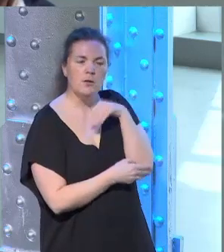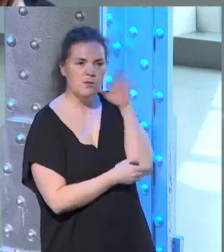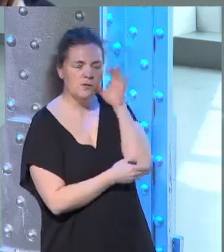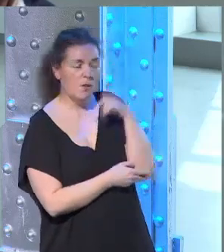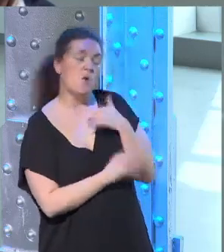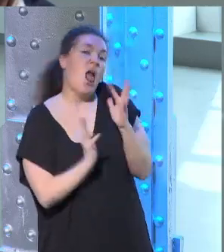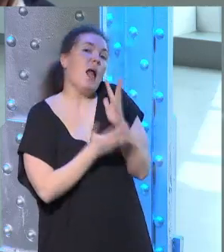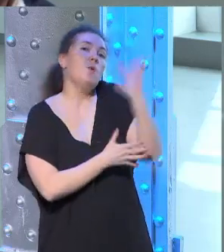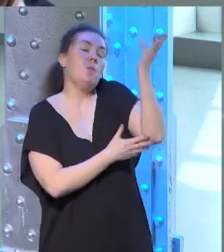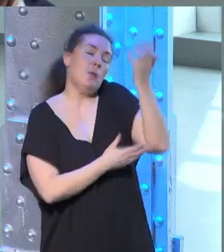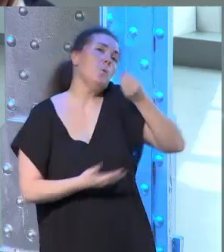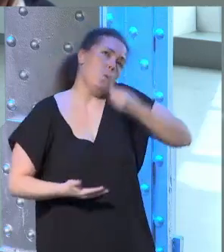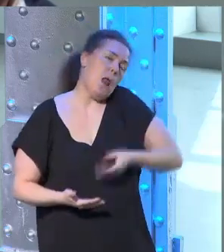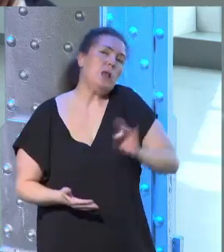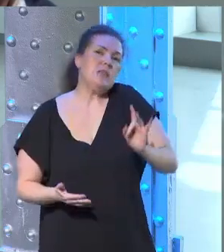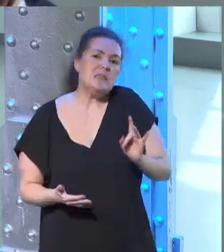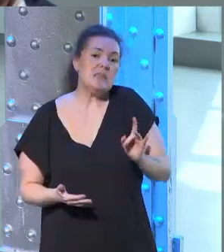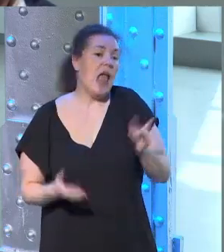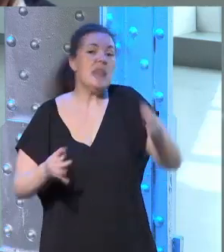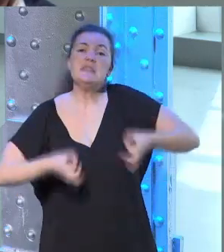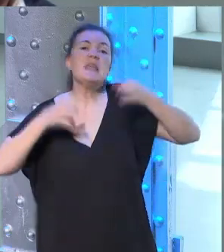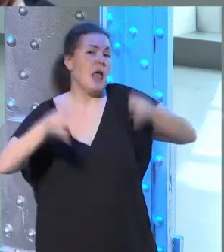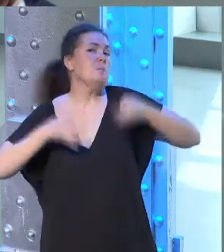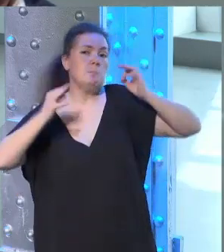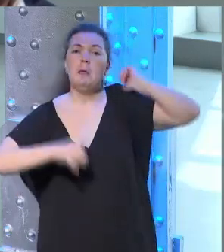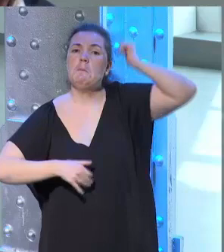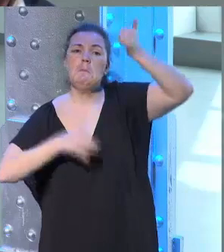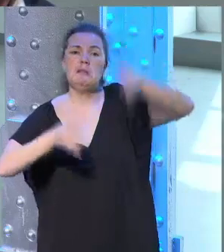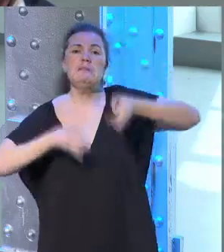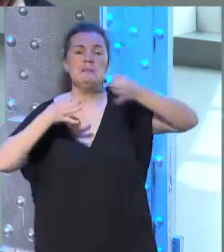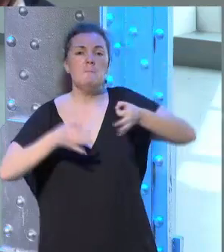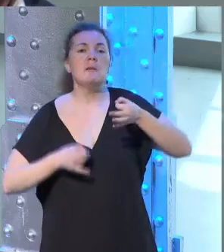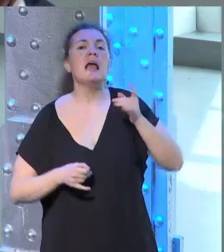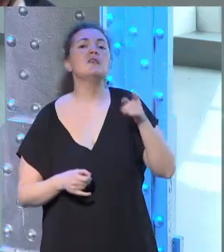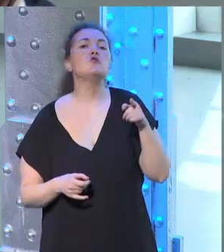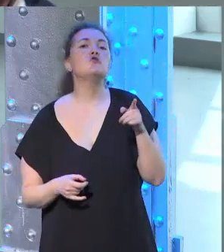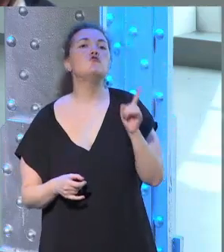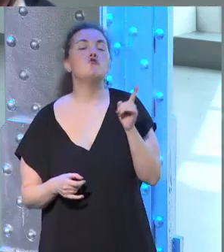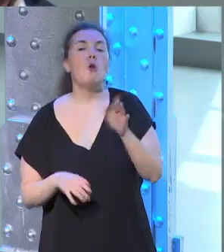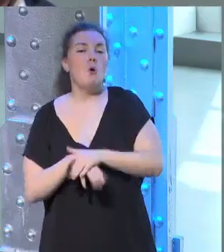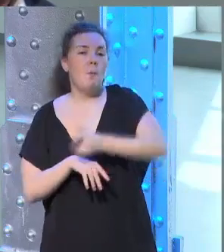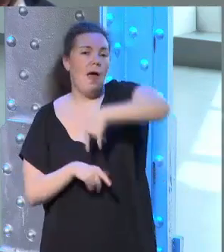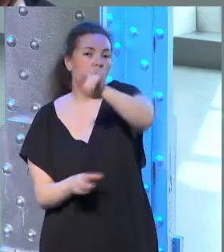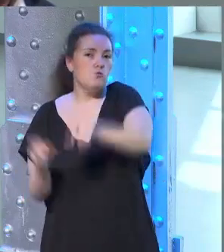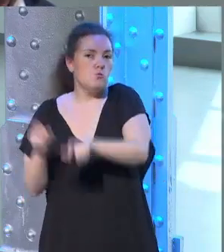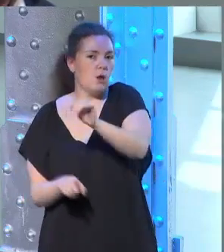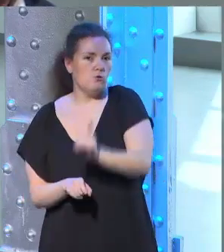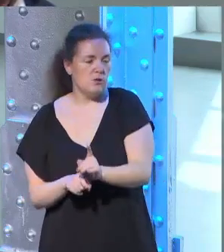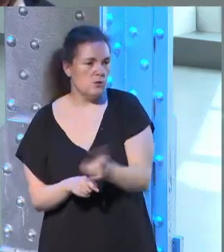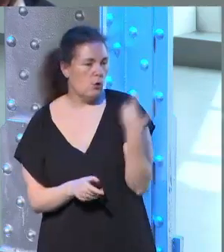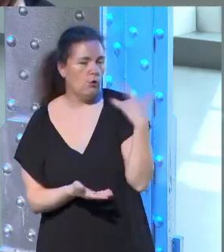climático, bueno, que el cambio climático había ocurrido desde siempre y que eso de que era por la acción humana, eso lo escuchamos el otro